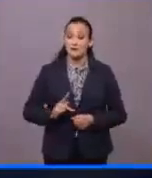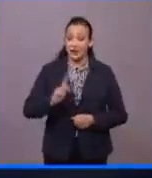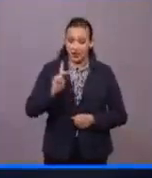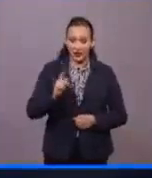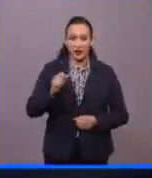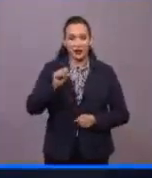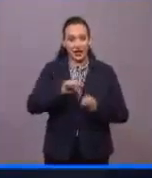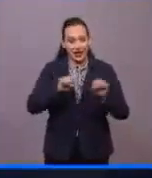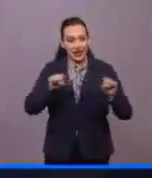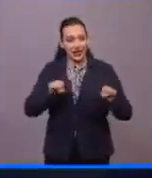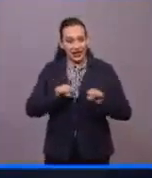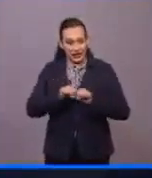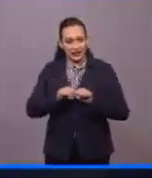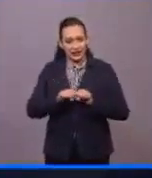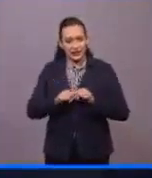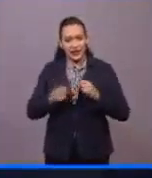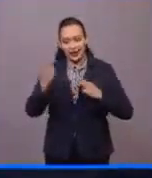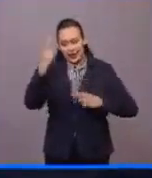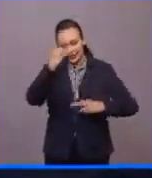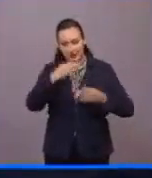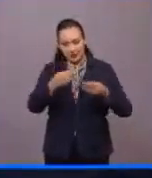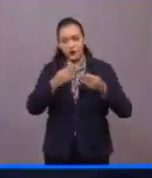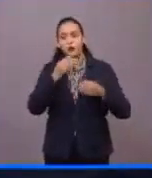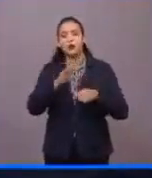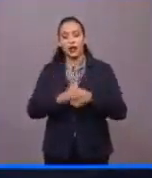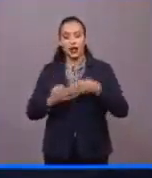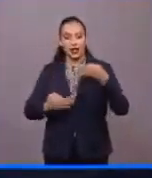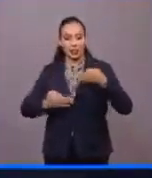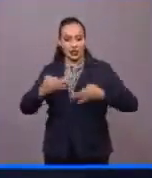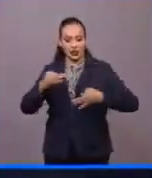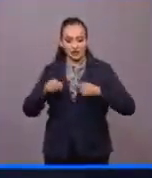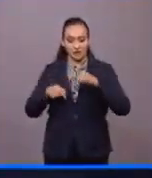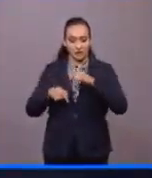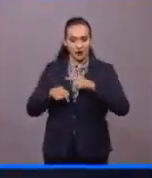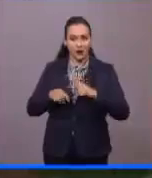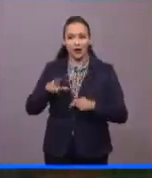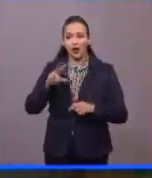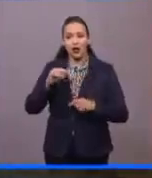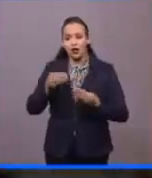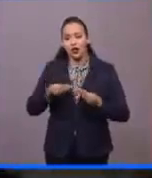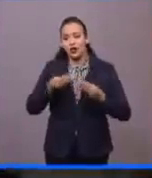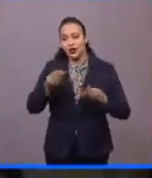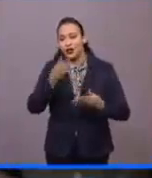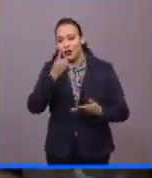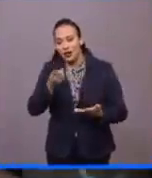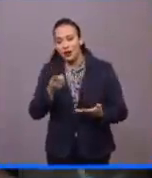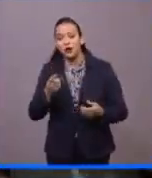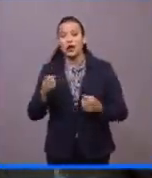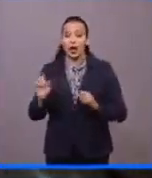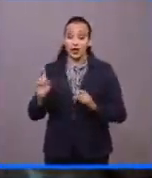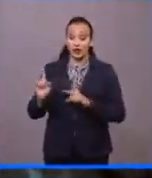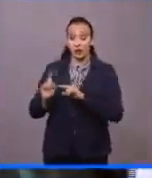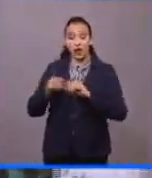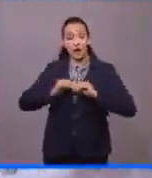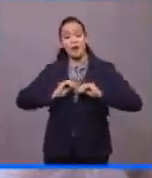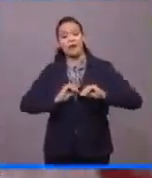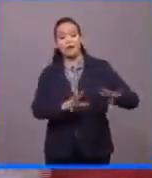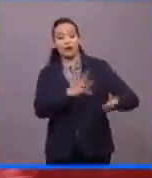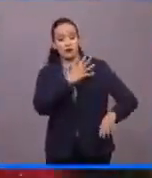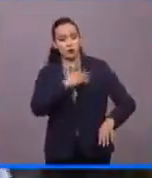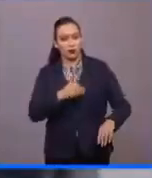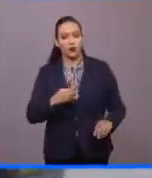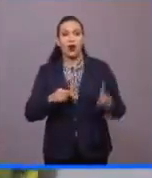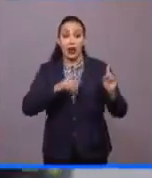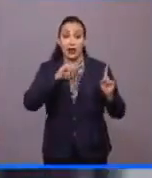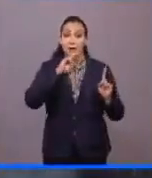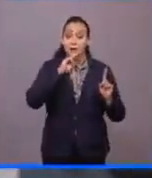Sala revocó la sentencia impugnada, pues el Tribunal del Conocimiento no se pronunció sobre el abandono injustificado que reclamó